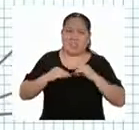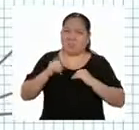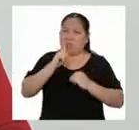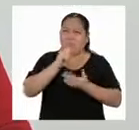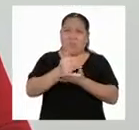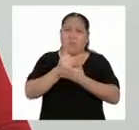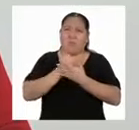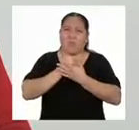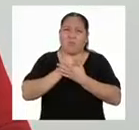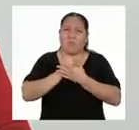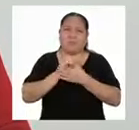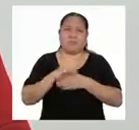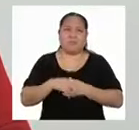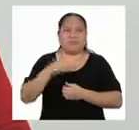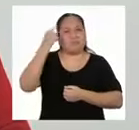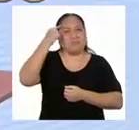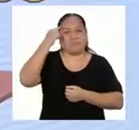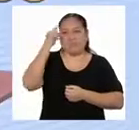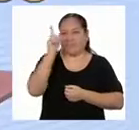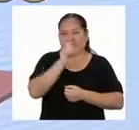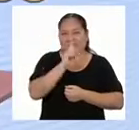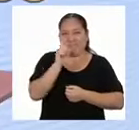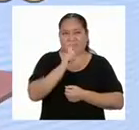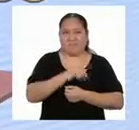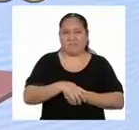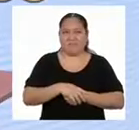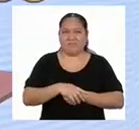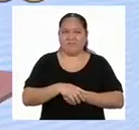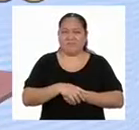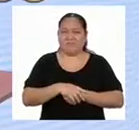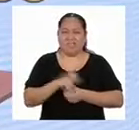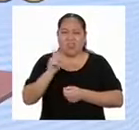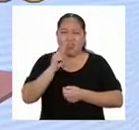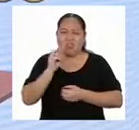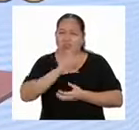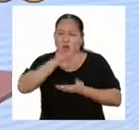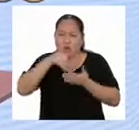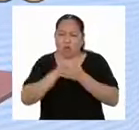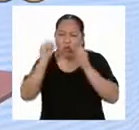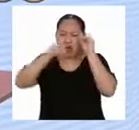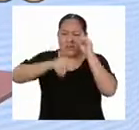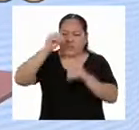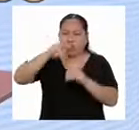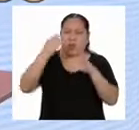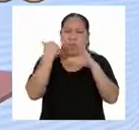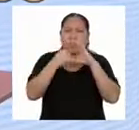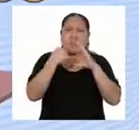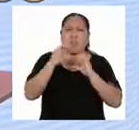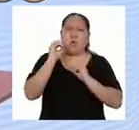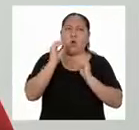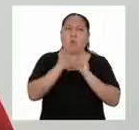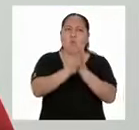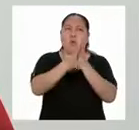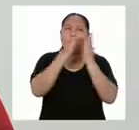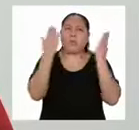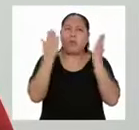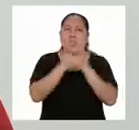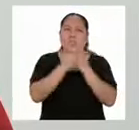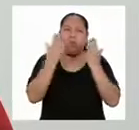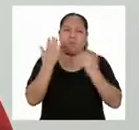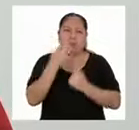nada? Me parece que no. ¿Y que no todo lo que se divulga en Internet o en los periódicos es verdad?